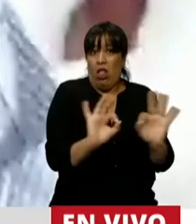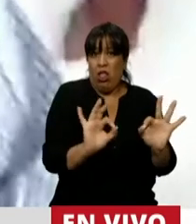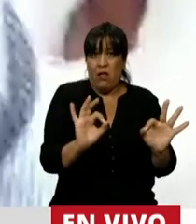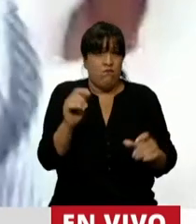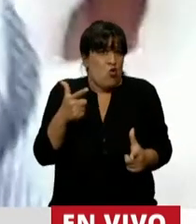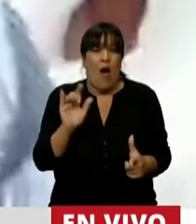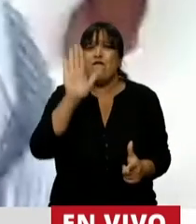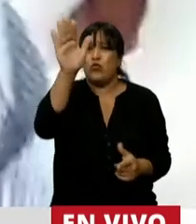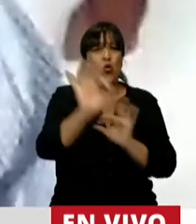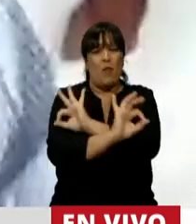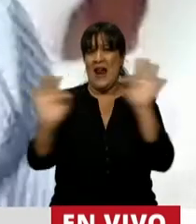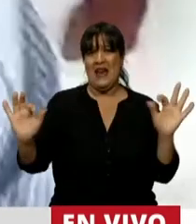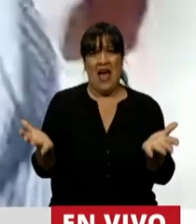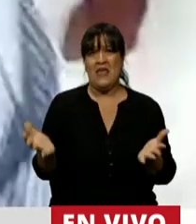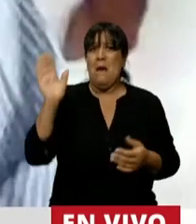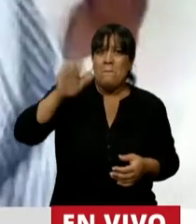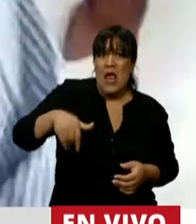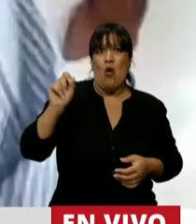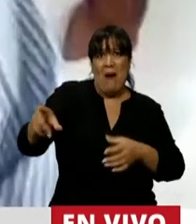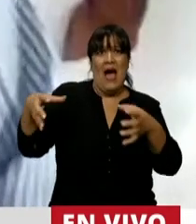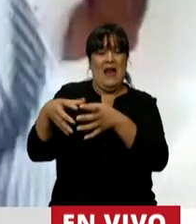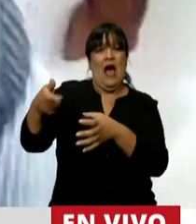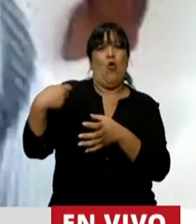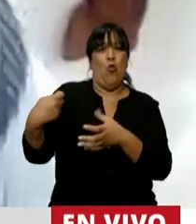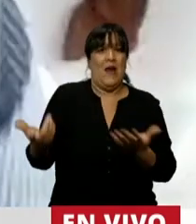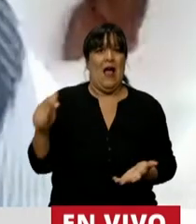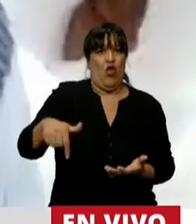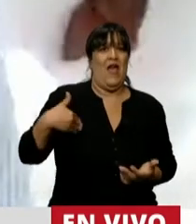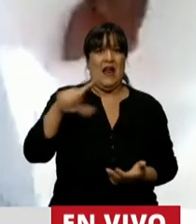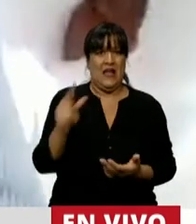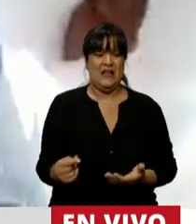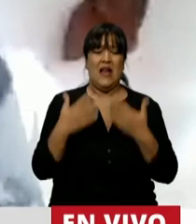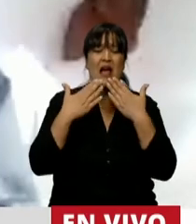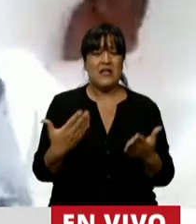hay futuro para nadie, y mucho menos para los jubilados en la Argentina.